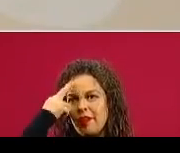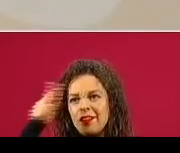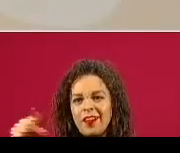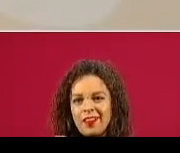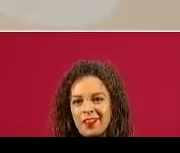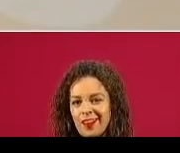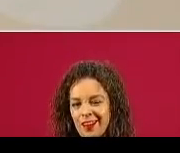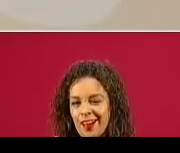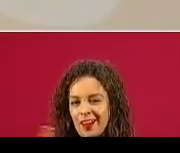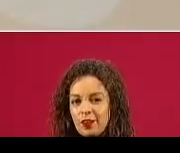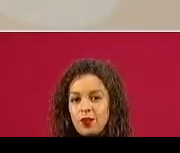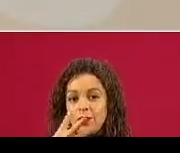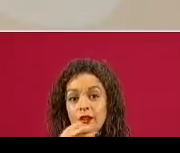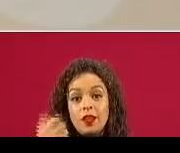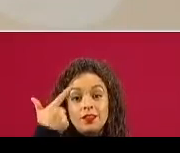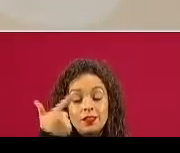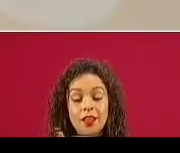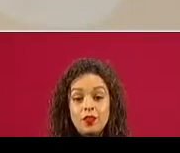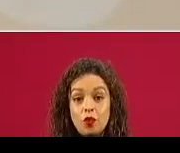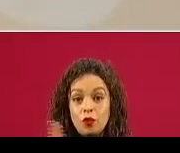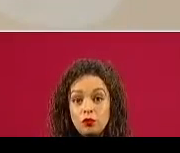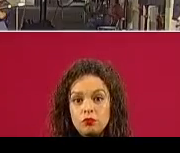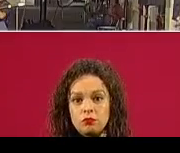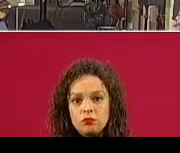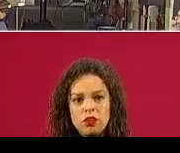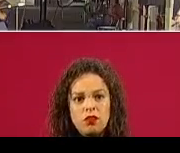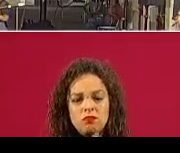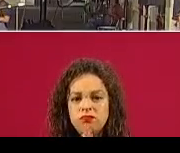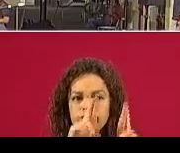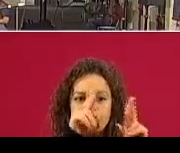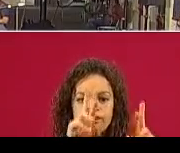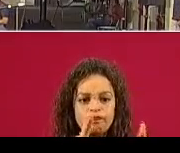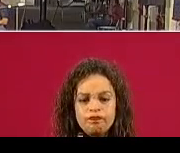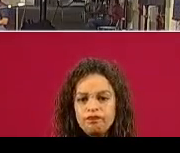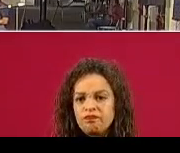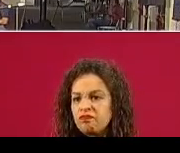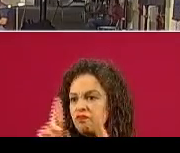307 hospitales quedaron abandonados en la administración inmediata anterior, por distintas razones.